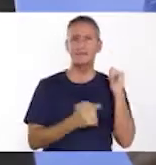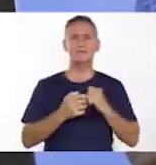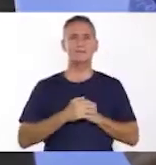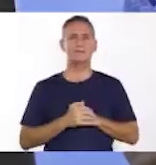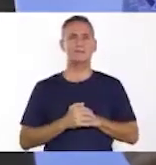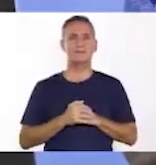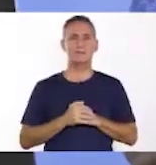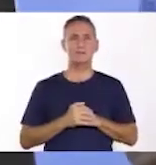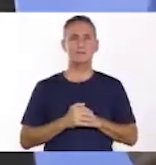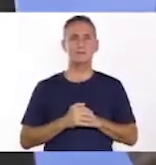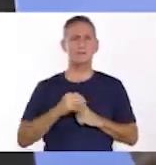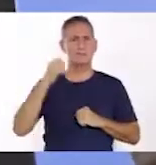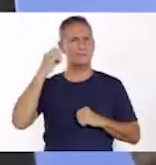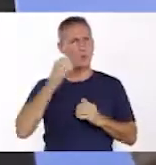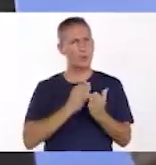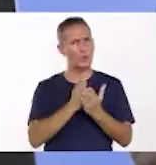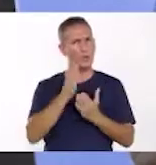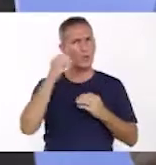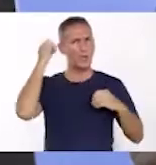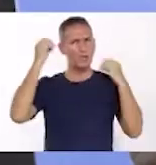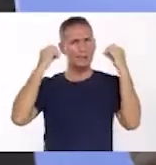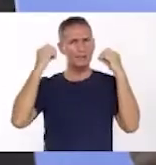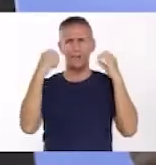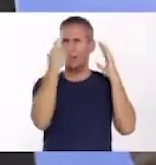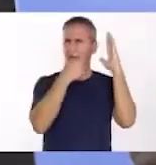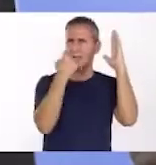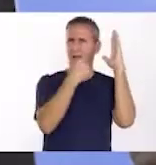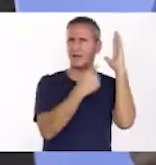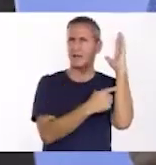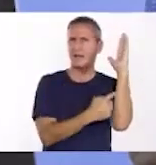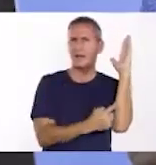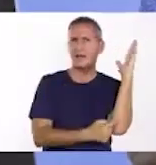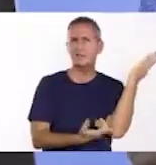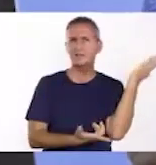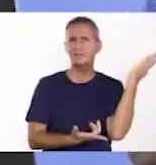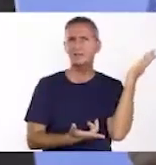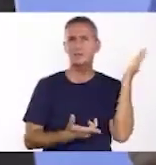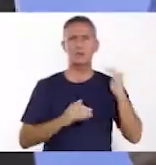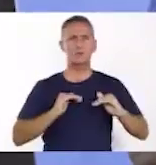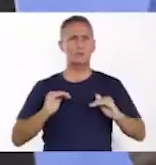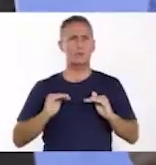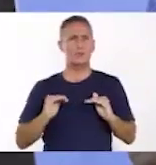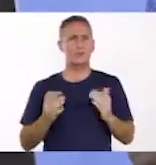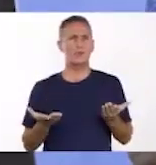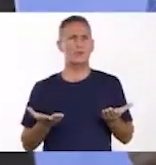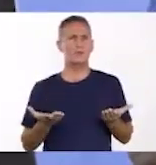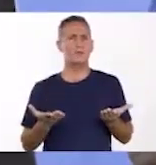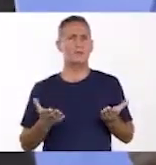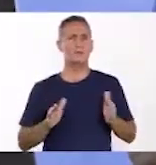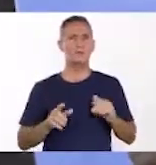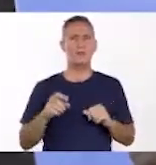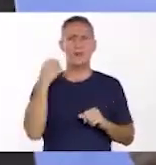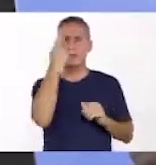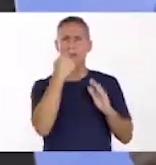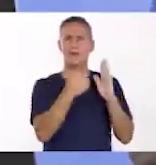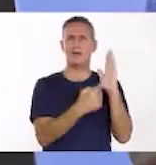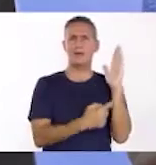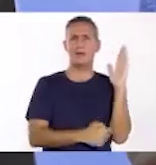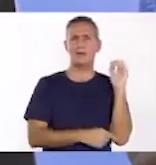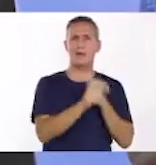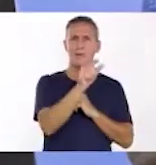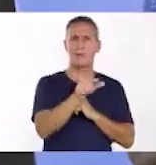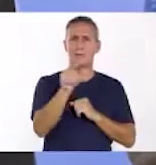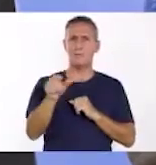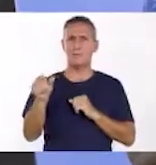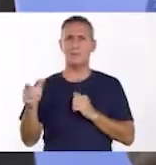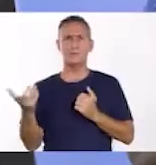Vamos a continuar con análisis, con características de los movimientos, características de los